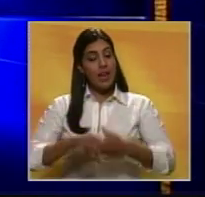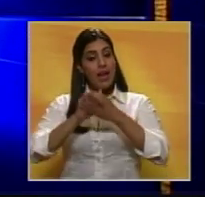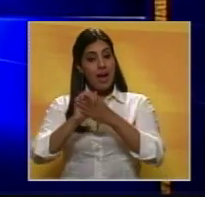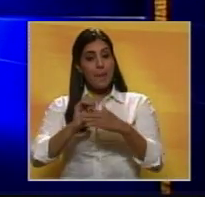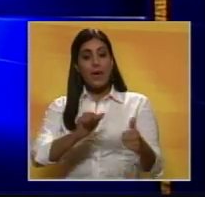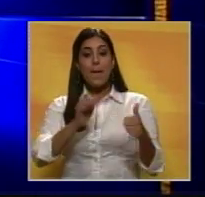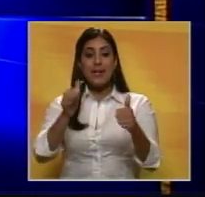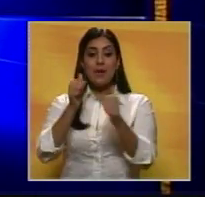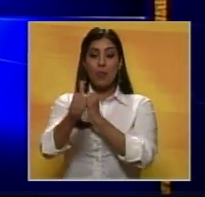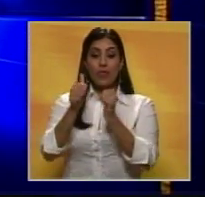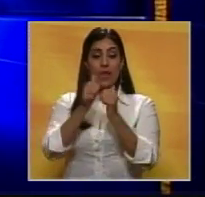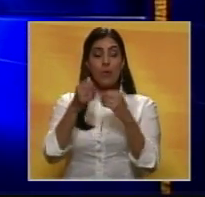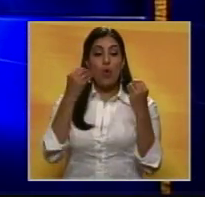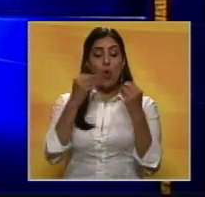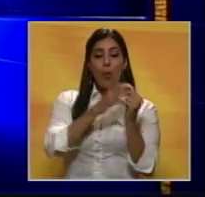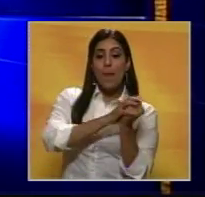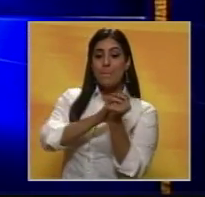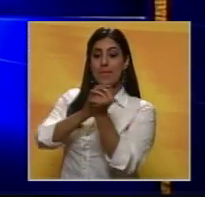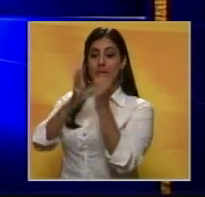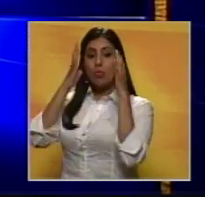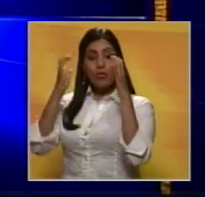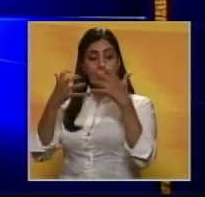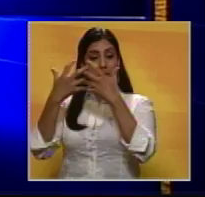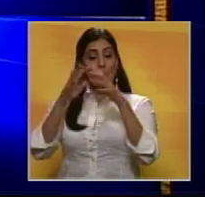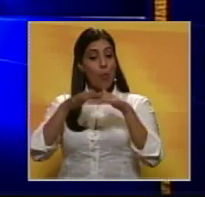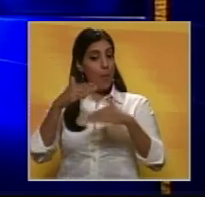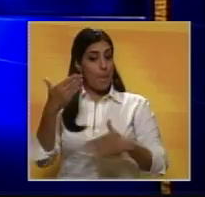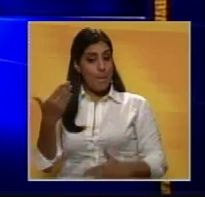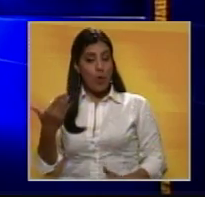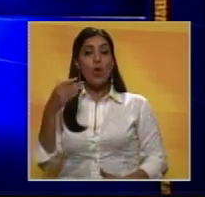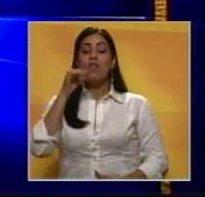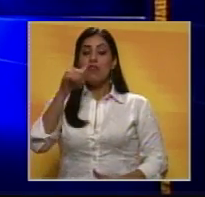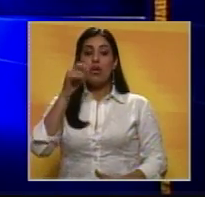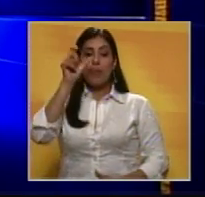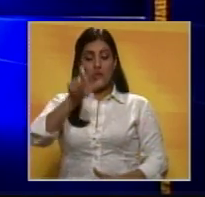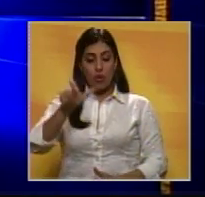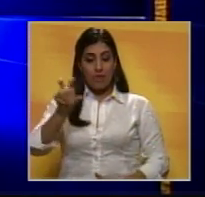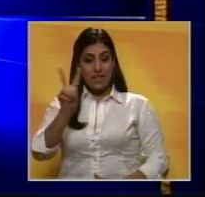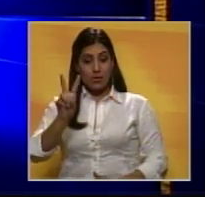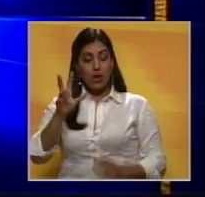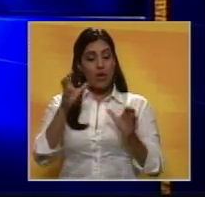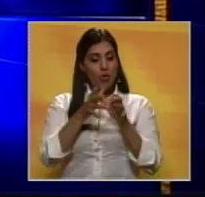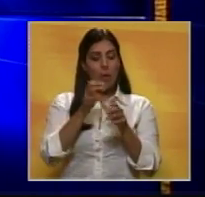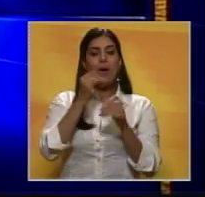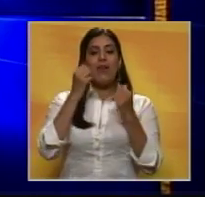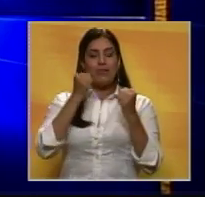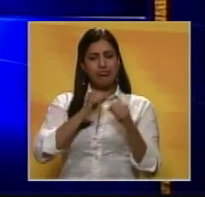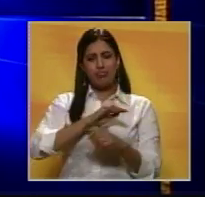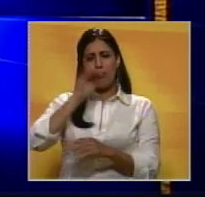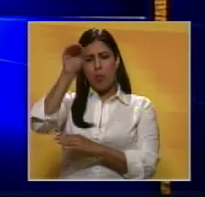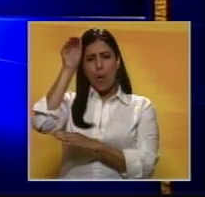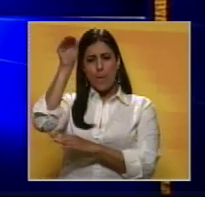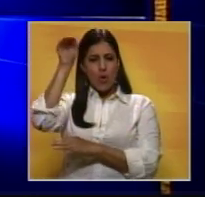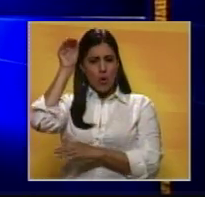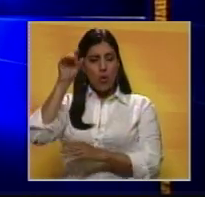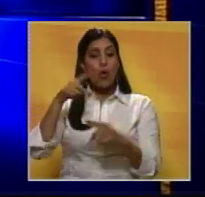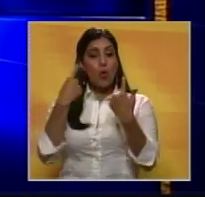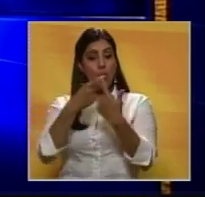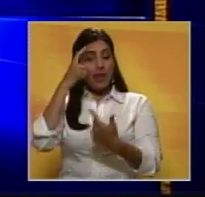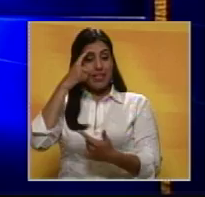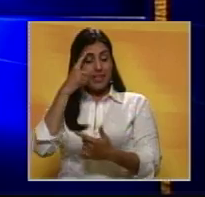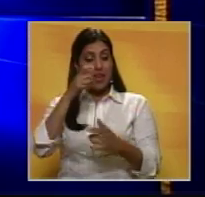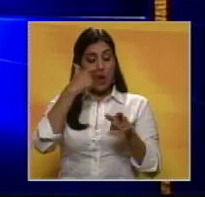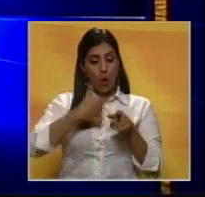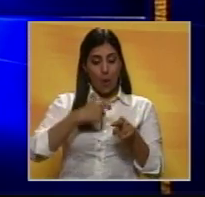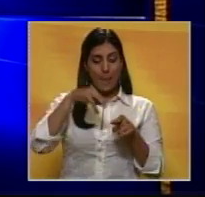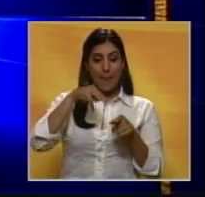Amigas y amigos, iniciamos los deportes con béisbol de Grandes Ligas porque Hernán Pérez y David Peralta despacharon sendos cuadrangulares en una jornada en la que